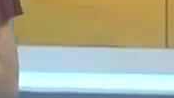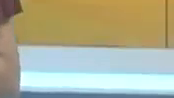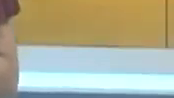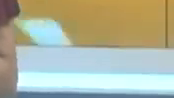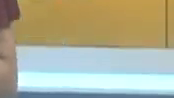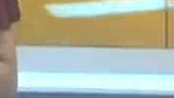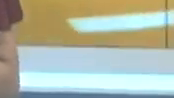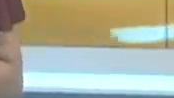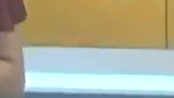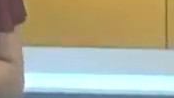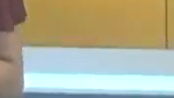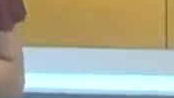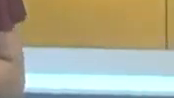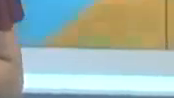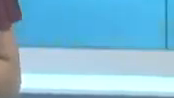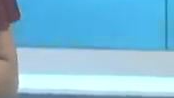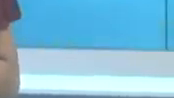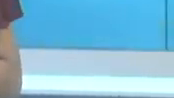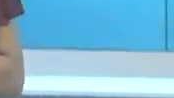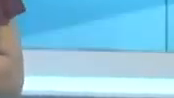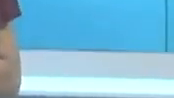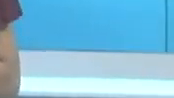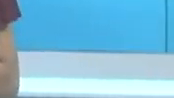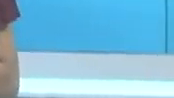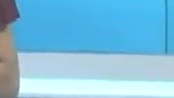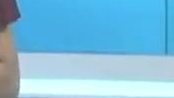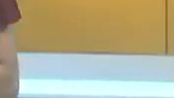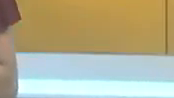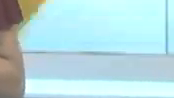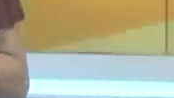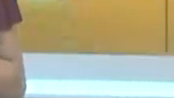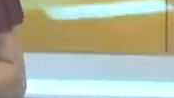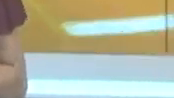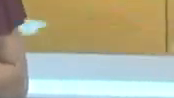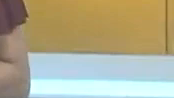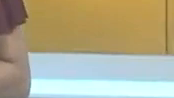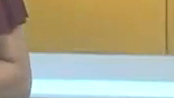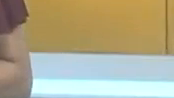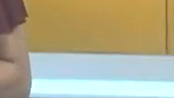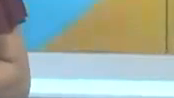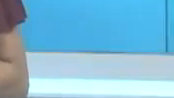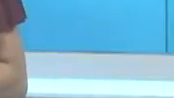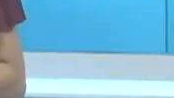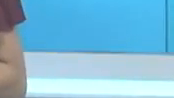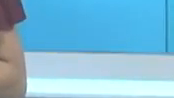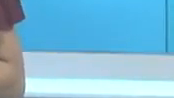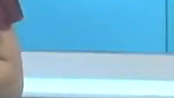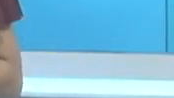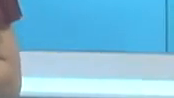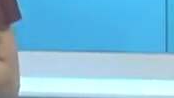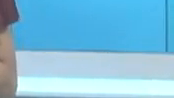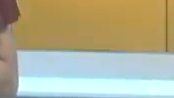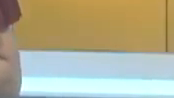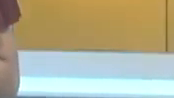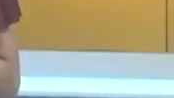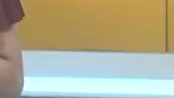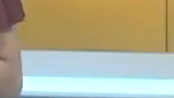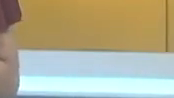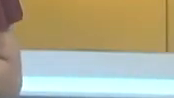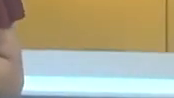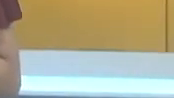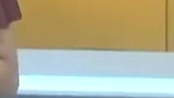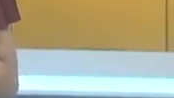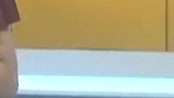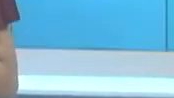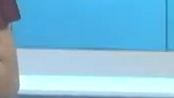son las 2:17 de la tarde y hasta ahora nos corresponde hacer un contacto con nuestra compañera Enny Ángel desde la Cancillería de la República.